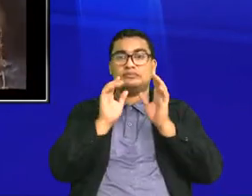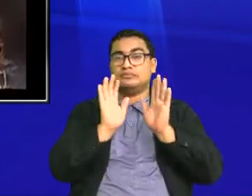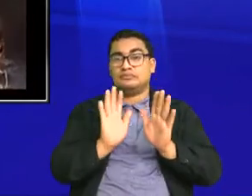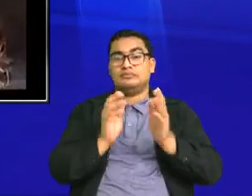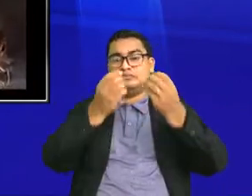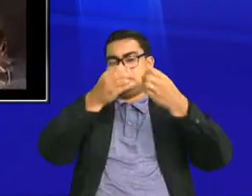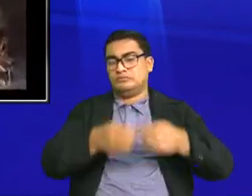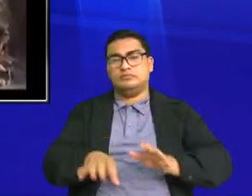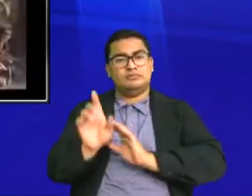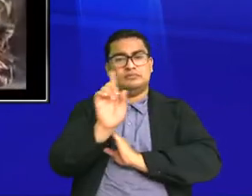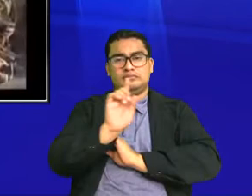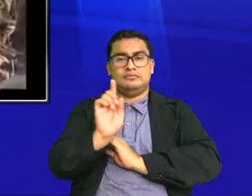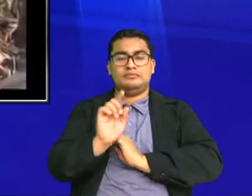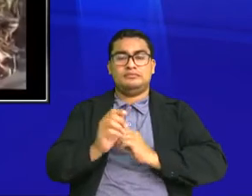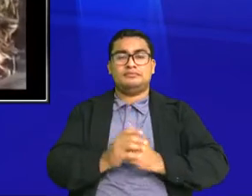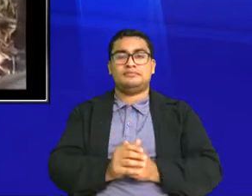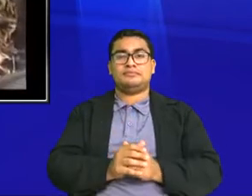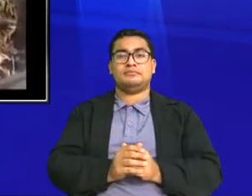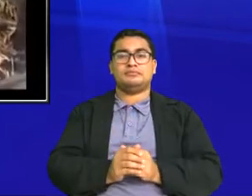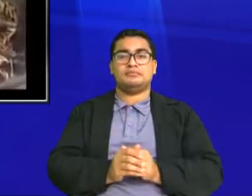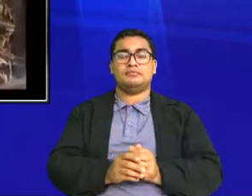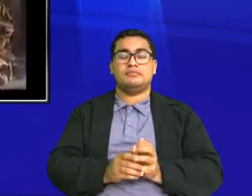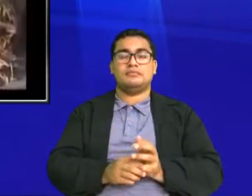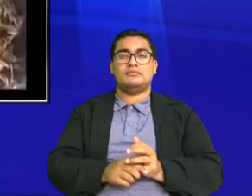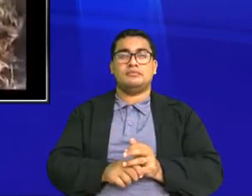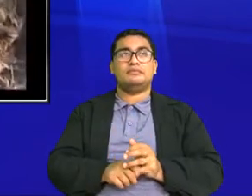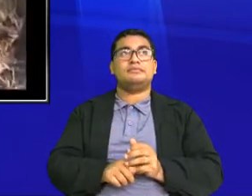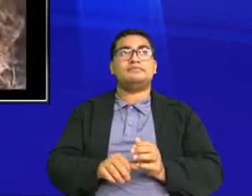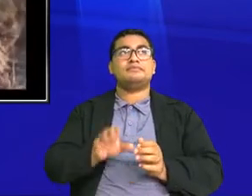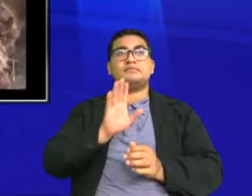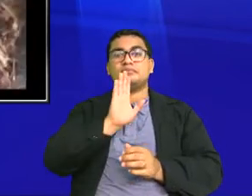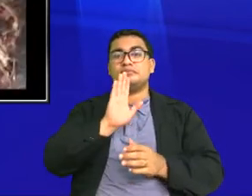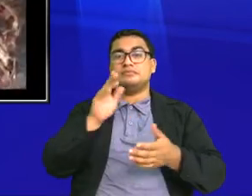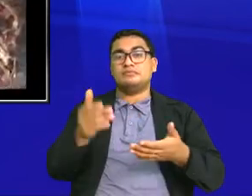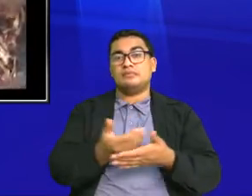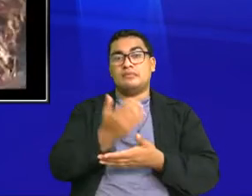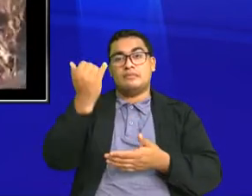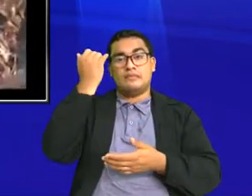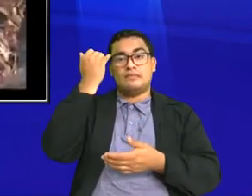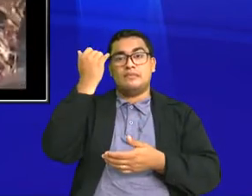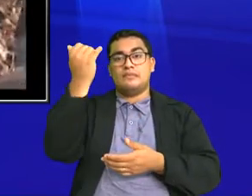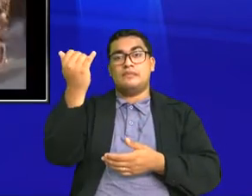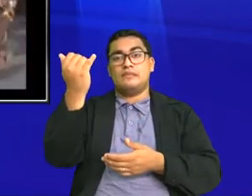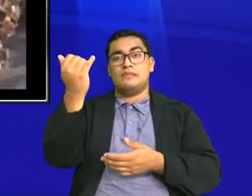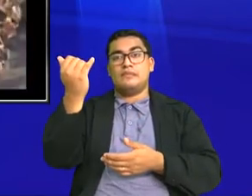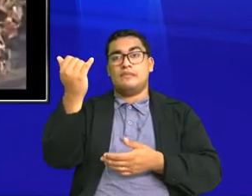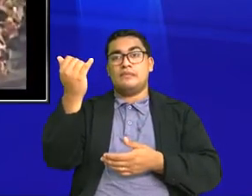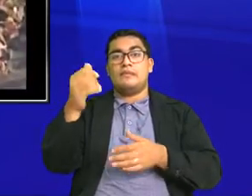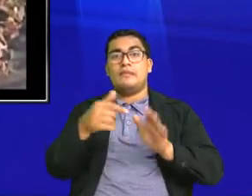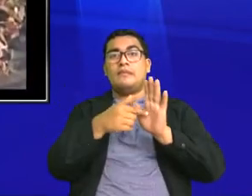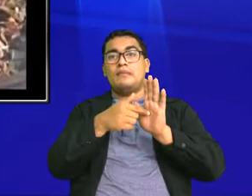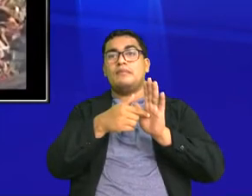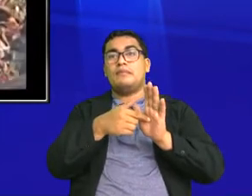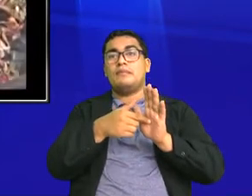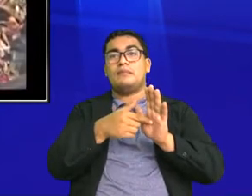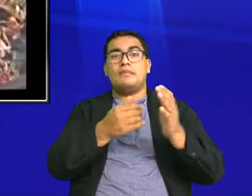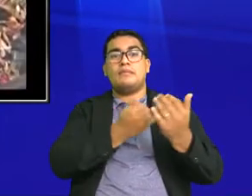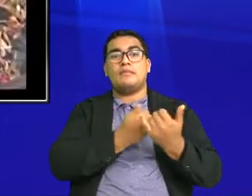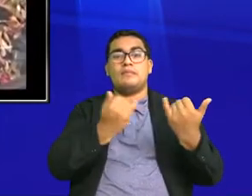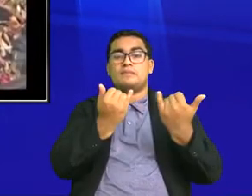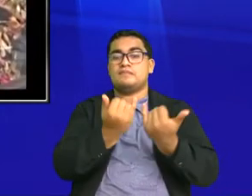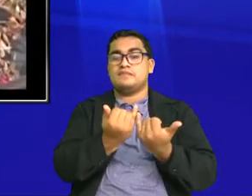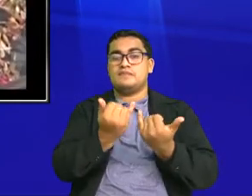entonces cuando nosotros hablamos entonces de la transferencia tecnología no significa que es que solamente como como instituto nicaragüense